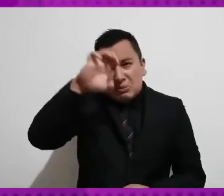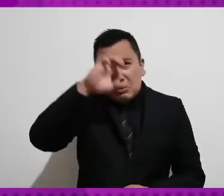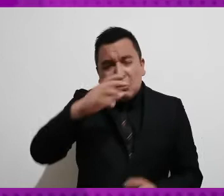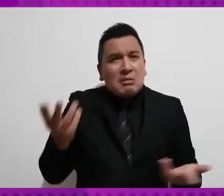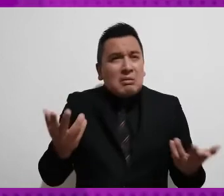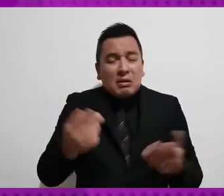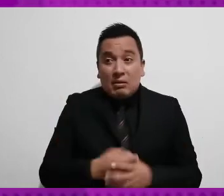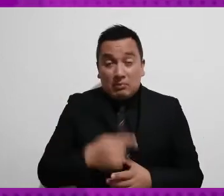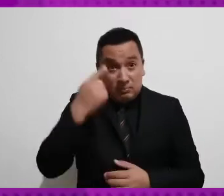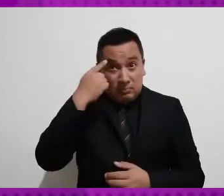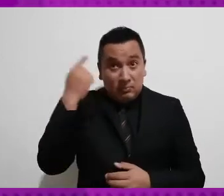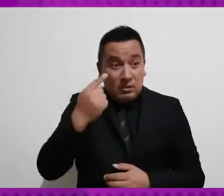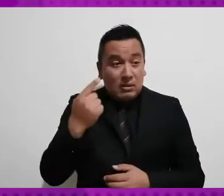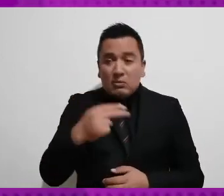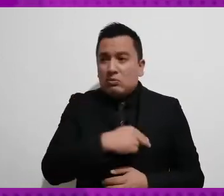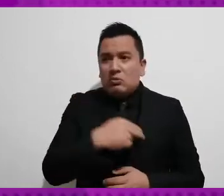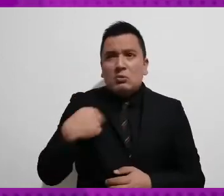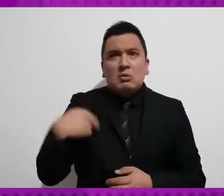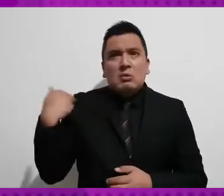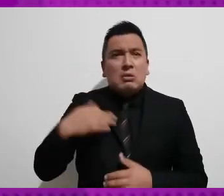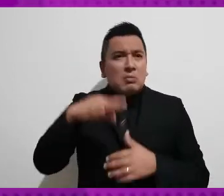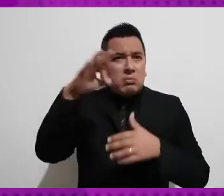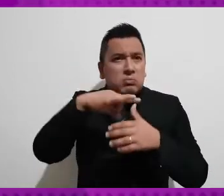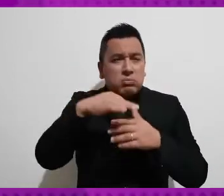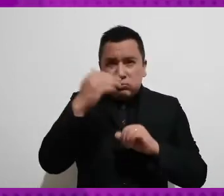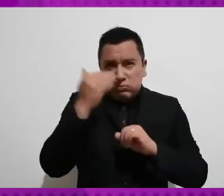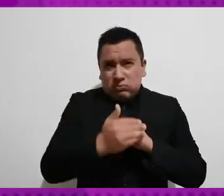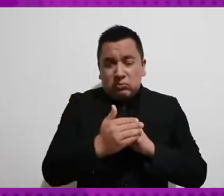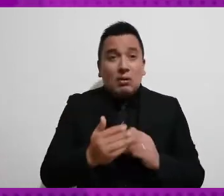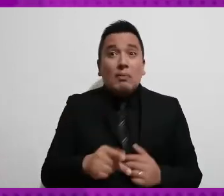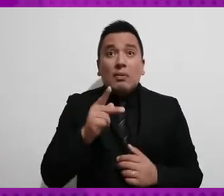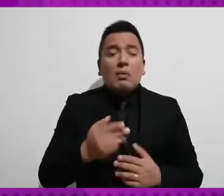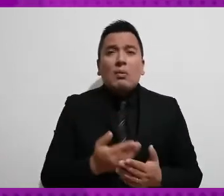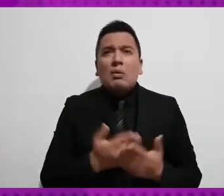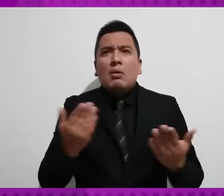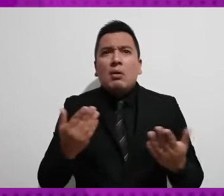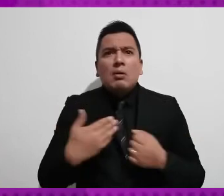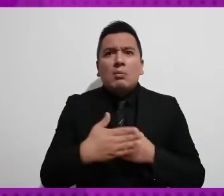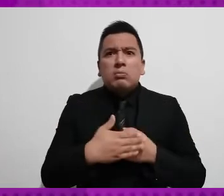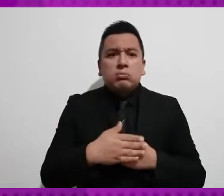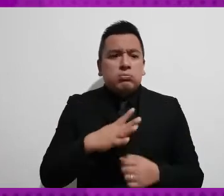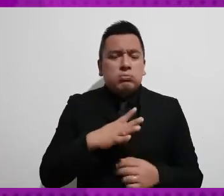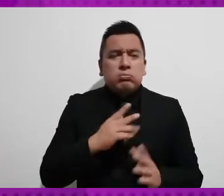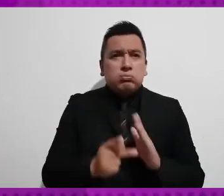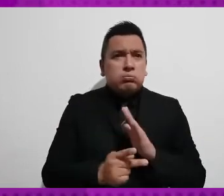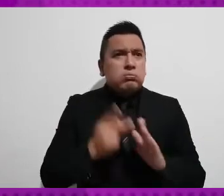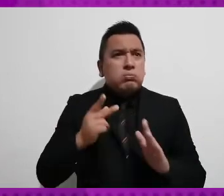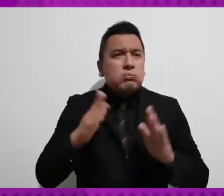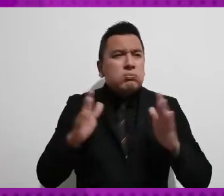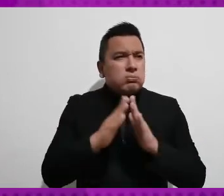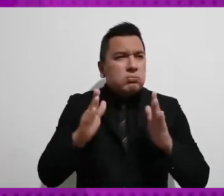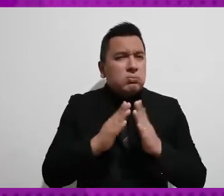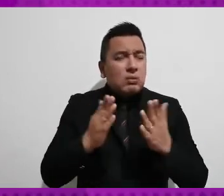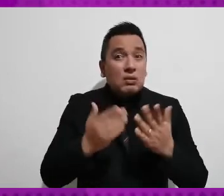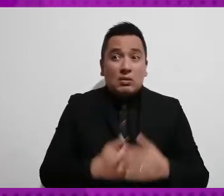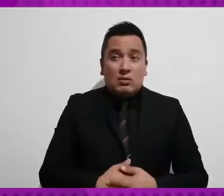el marco de que terminamos un proceso electoral y que estamos por tener una participación de